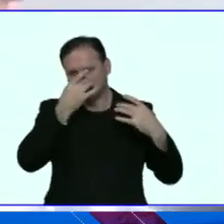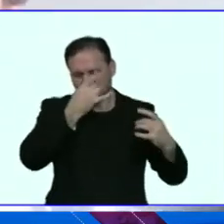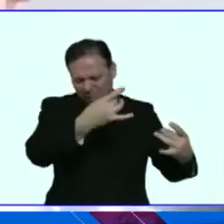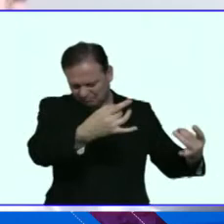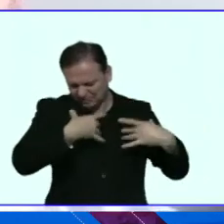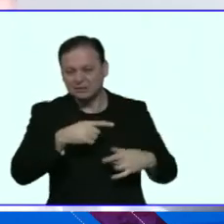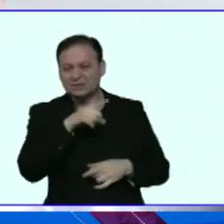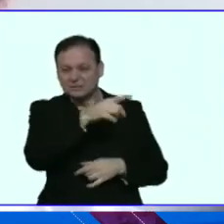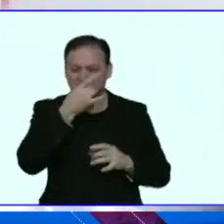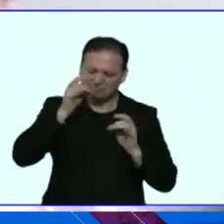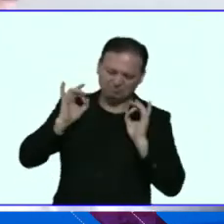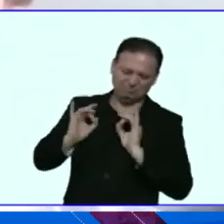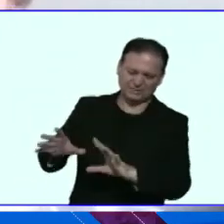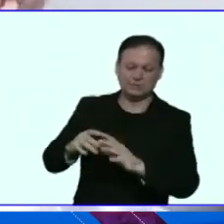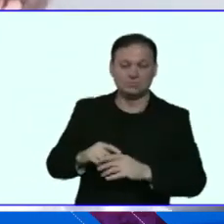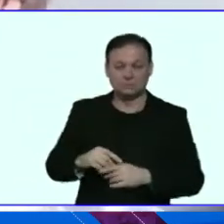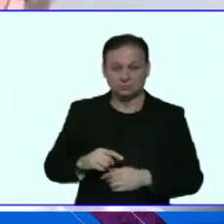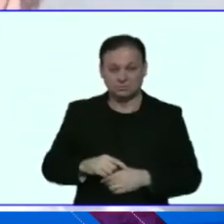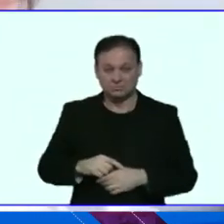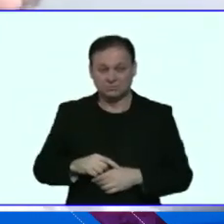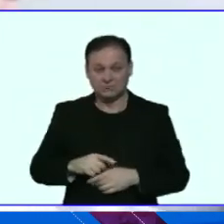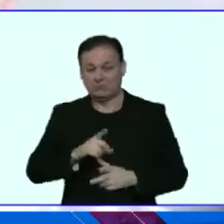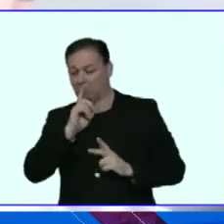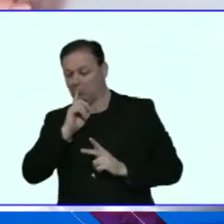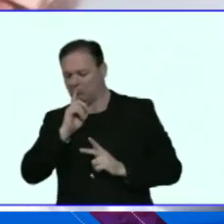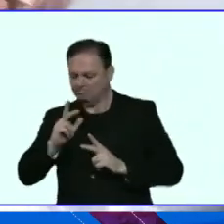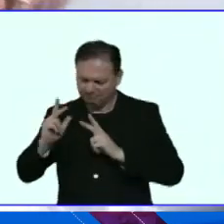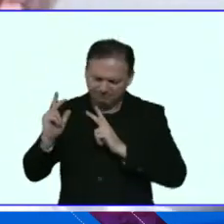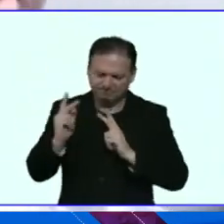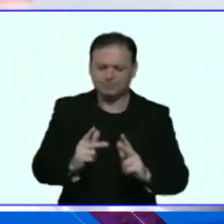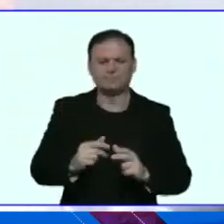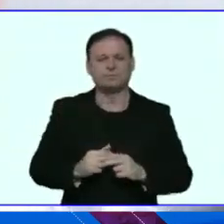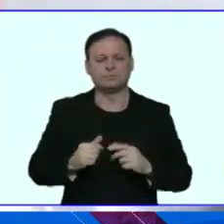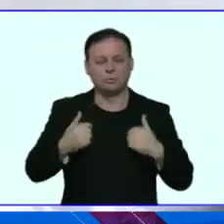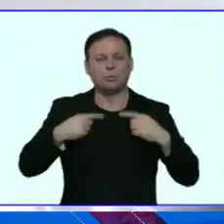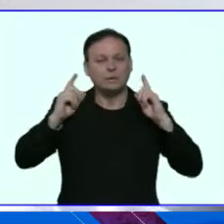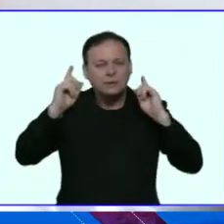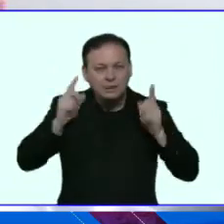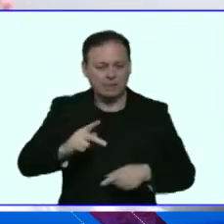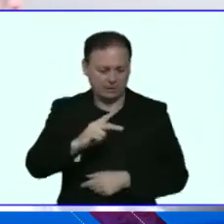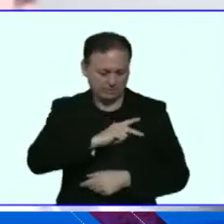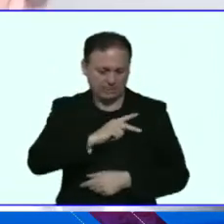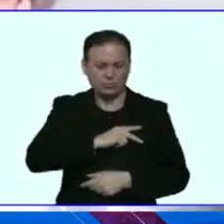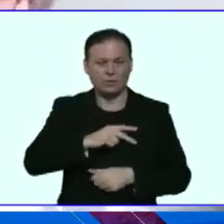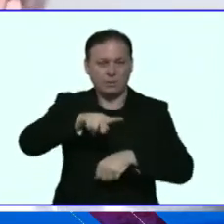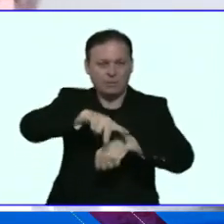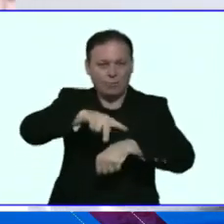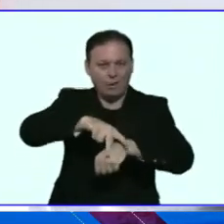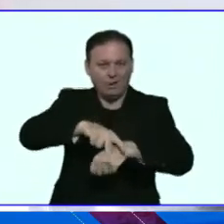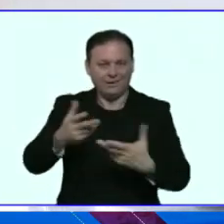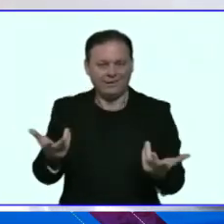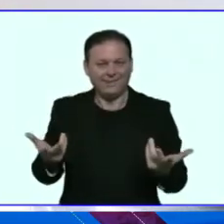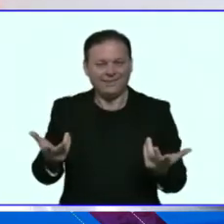puedo callar, forma parte de mí como médico ser ciudadano. No porque yo esté trabajando en un ente público